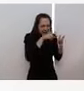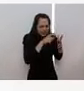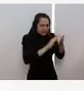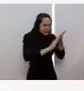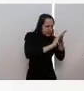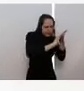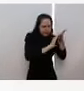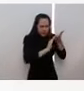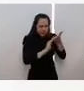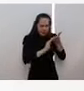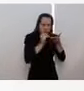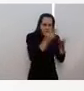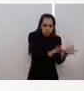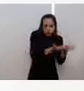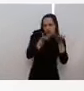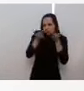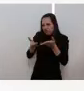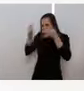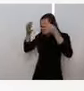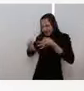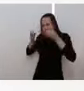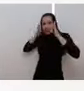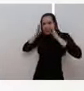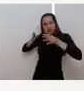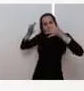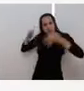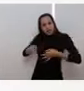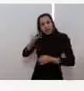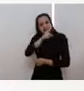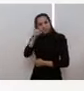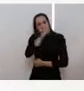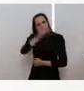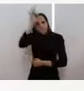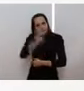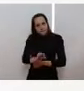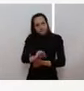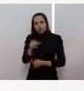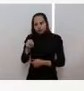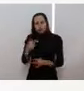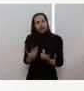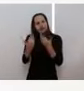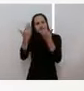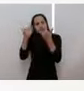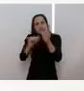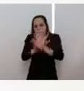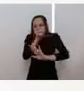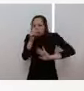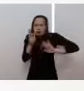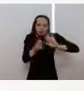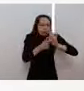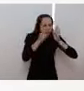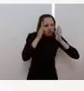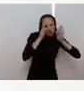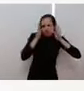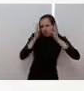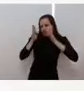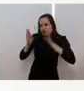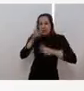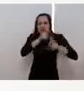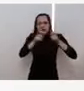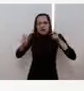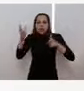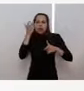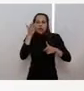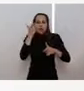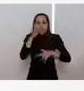entonces el aseguramiento de una atención óptima estamos hablando del 100% nos permitió en todas las fases atender a esos pacientes creamos también